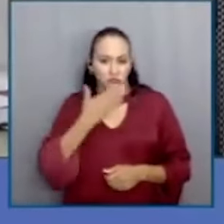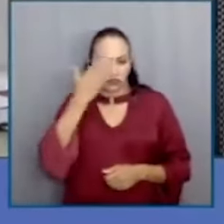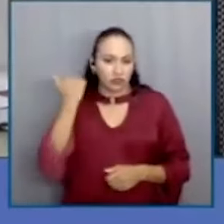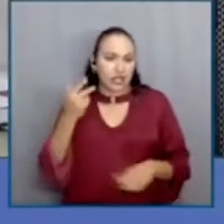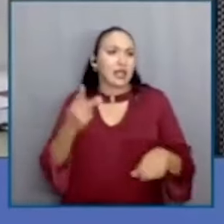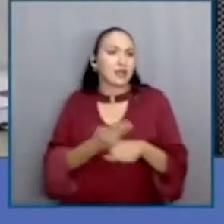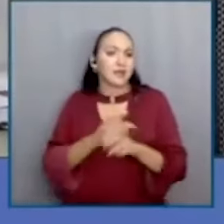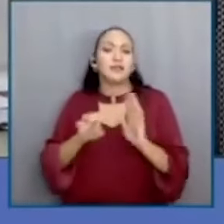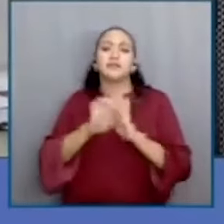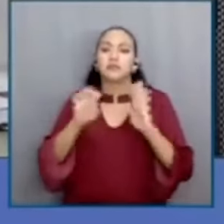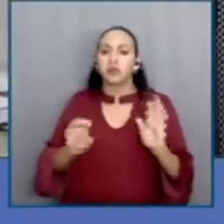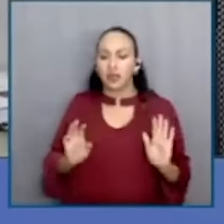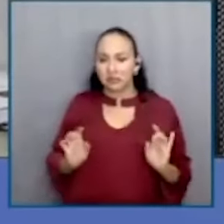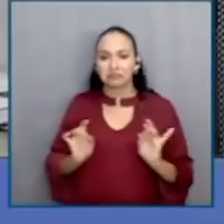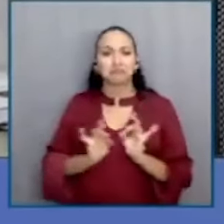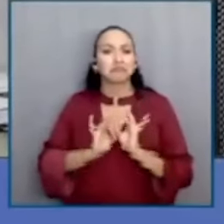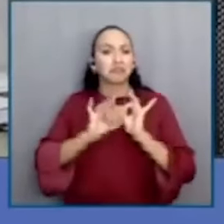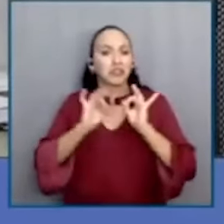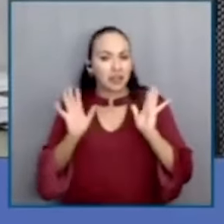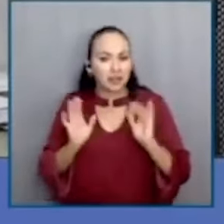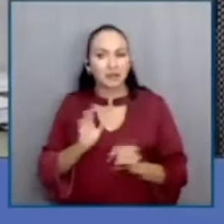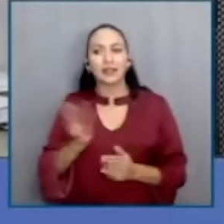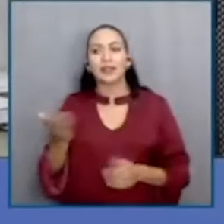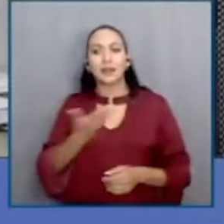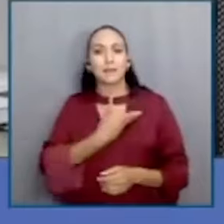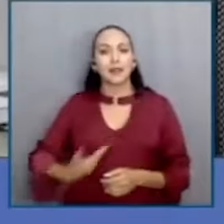supuesto de nulidad de la elección presidencial.